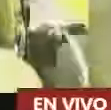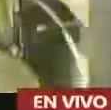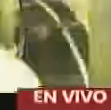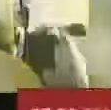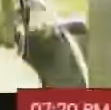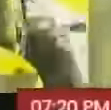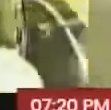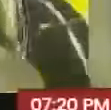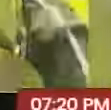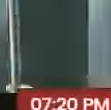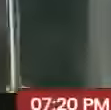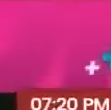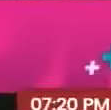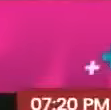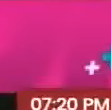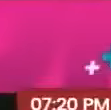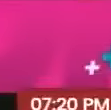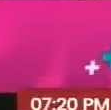Todo está perdido.